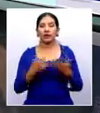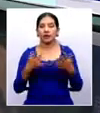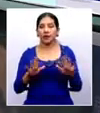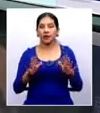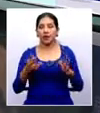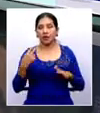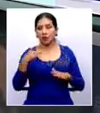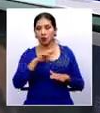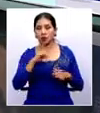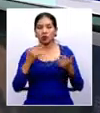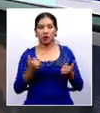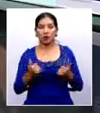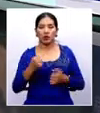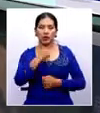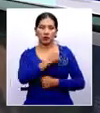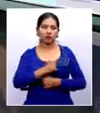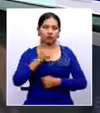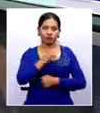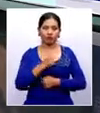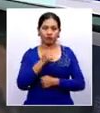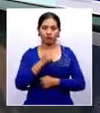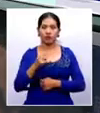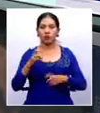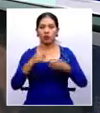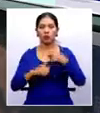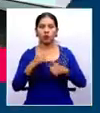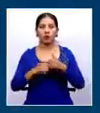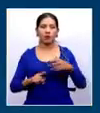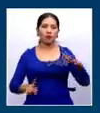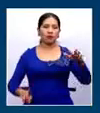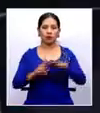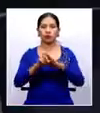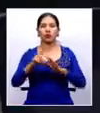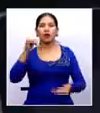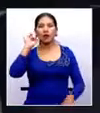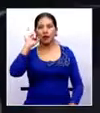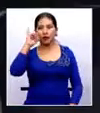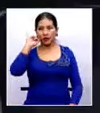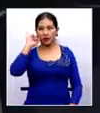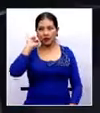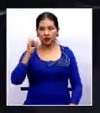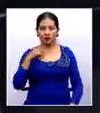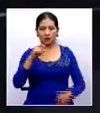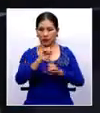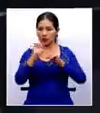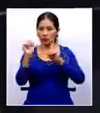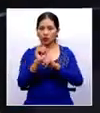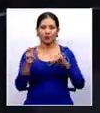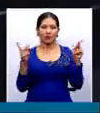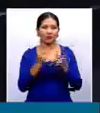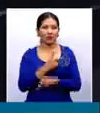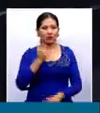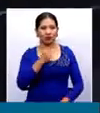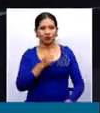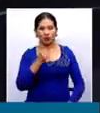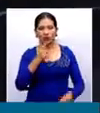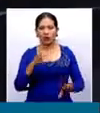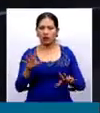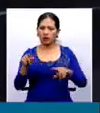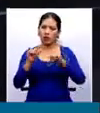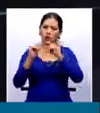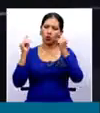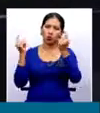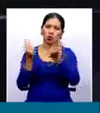Así es. Lamentablemente el día de ayer tuvimos que pasar momentos muy penosos, actos vandálicos de un grupo,